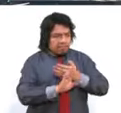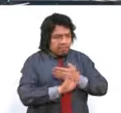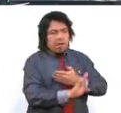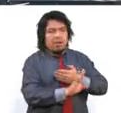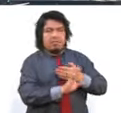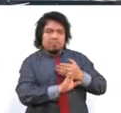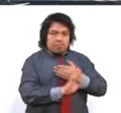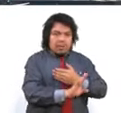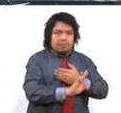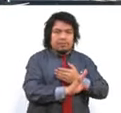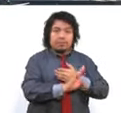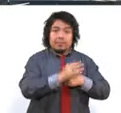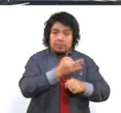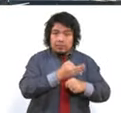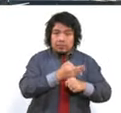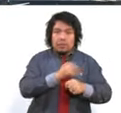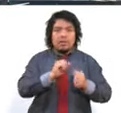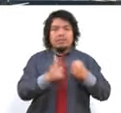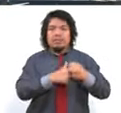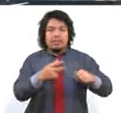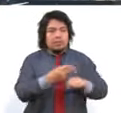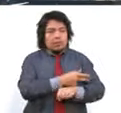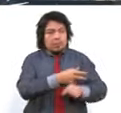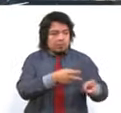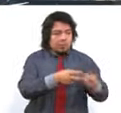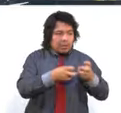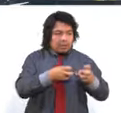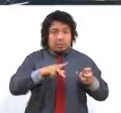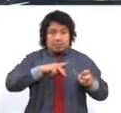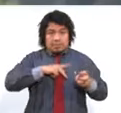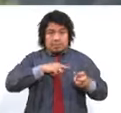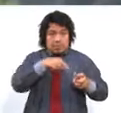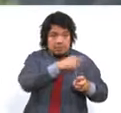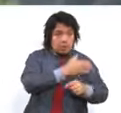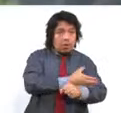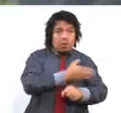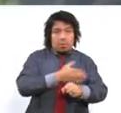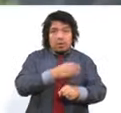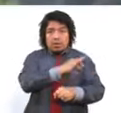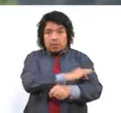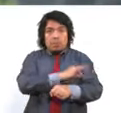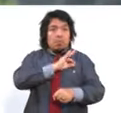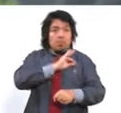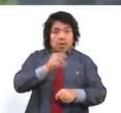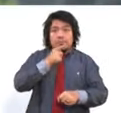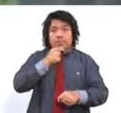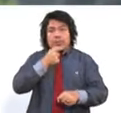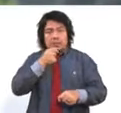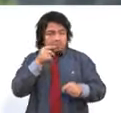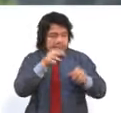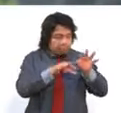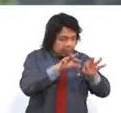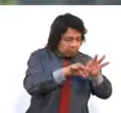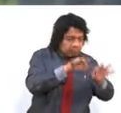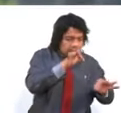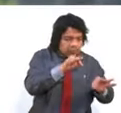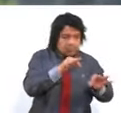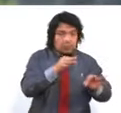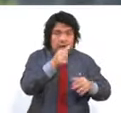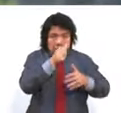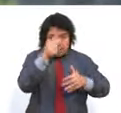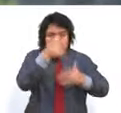preventiva, ahora después de que ocurre un delito, mis compañeros pueden recabar información y realizar acciones de análisis, seguimiento